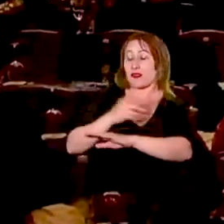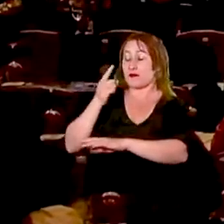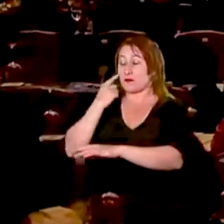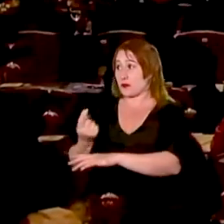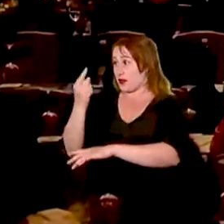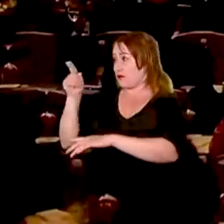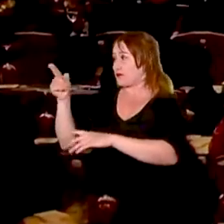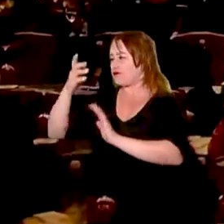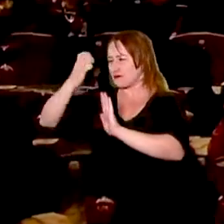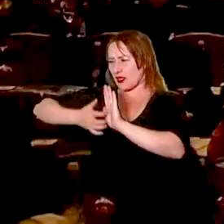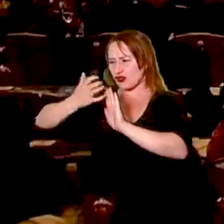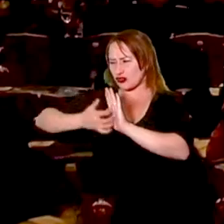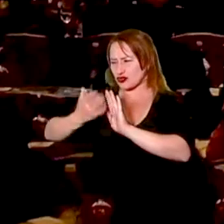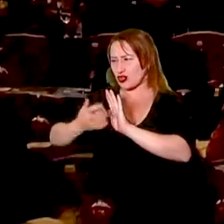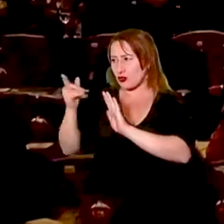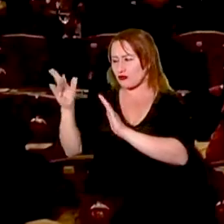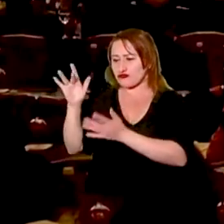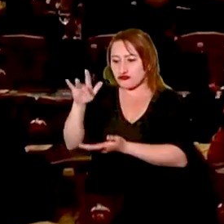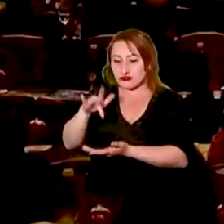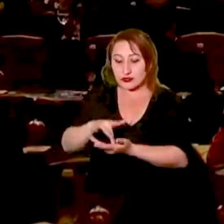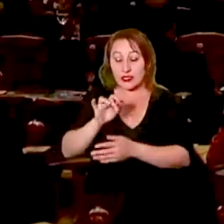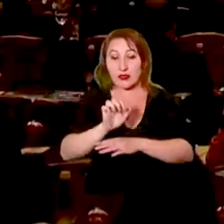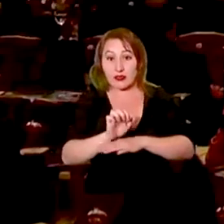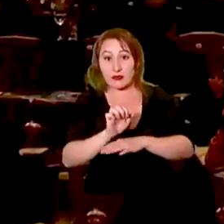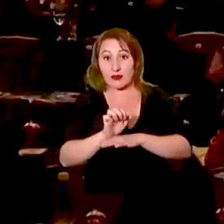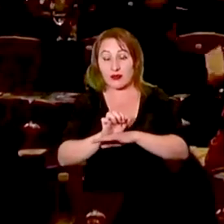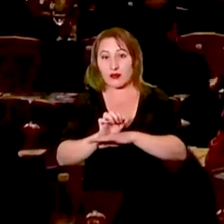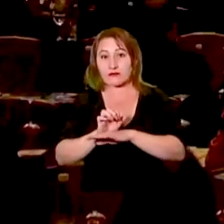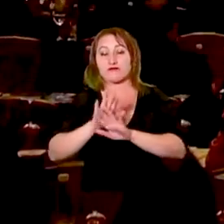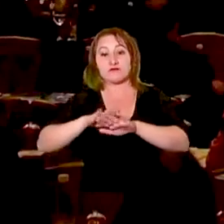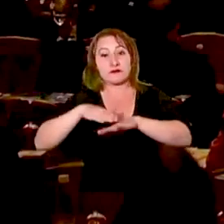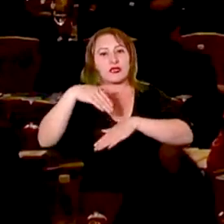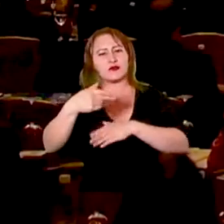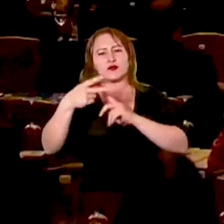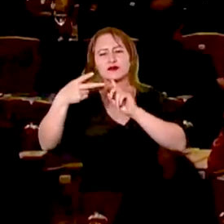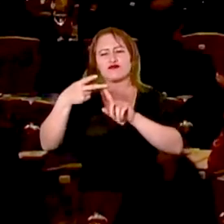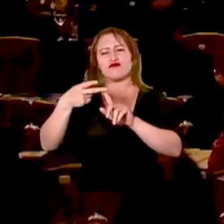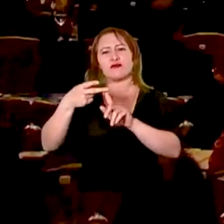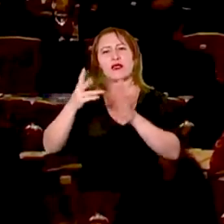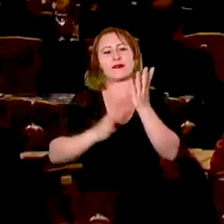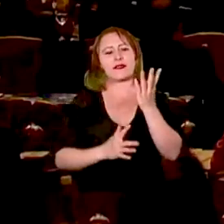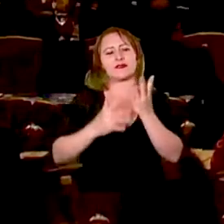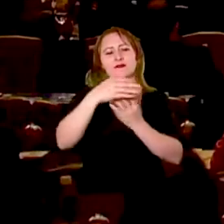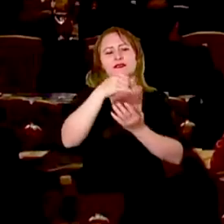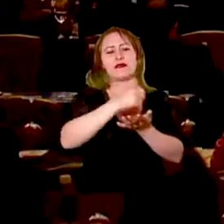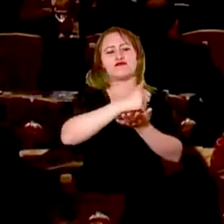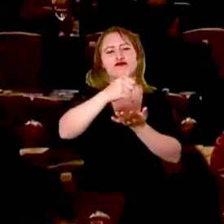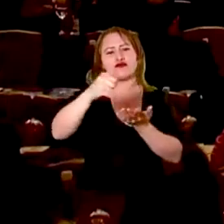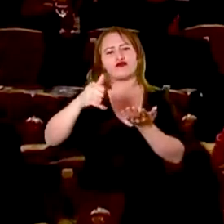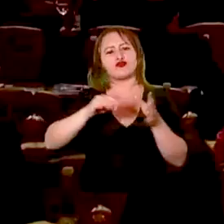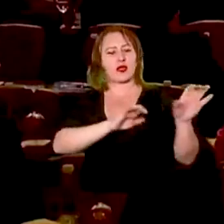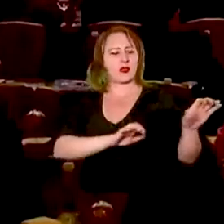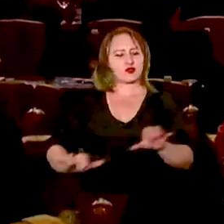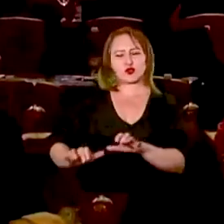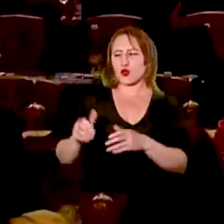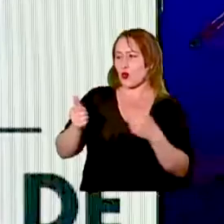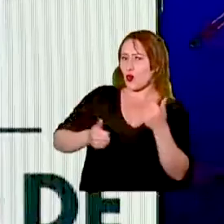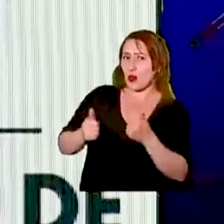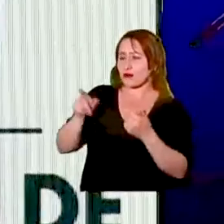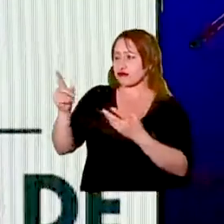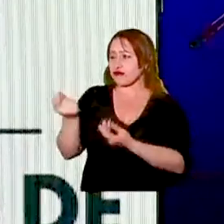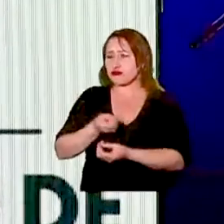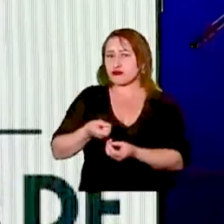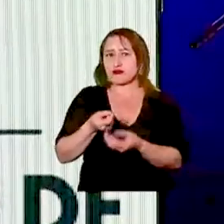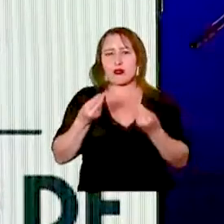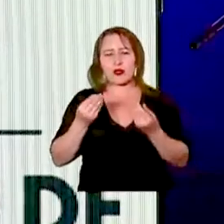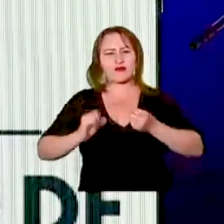usted y su equipo de trabajo realizaron cuando llegó a la entidad y seguidamente los ejes transversales y líneas de acción que han